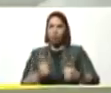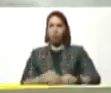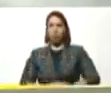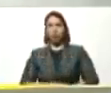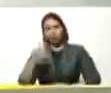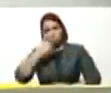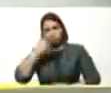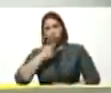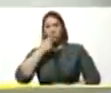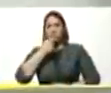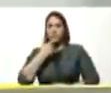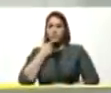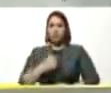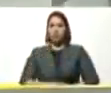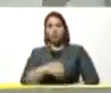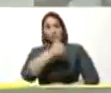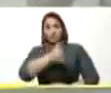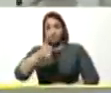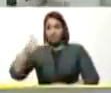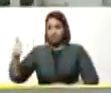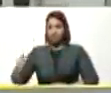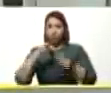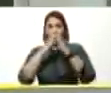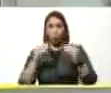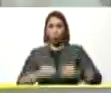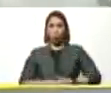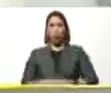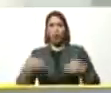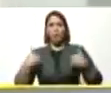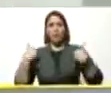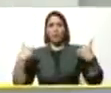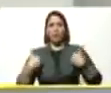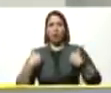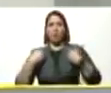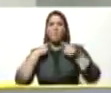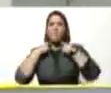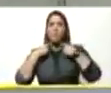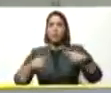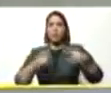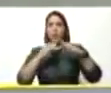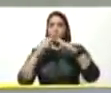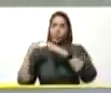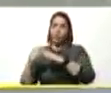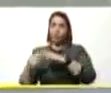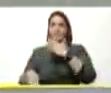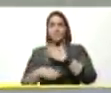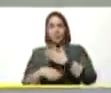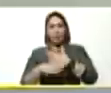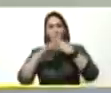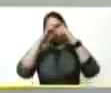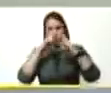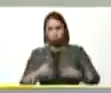decente y bonita a todos los afectados que perdieron su vivienda, y